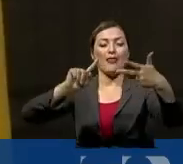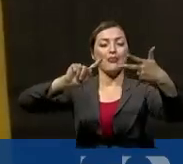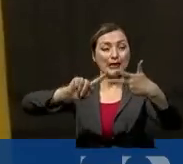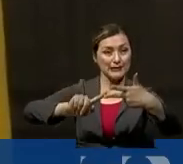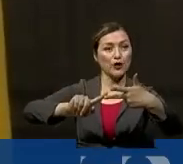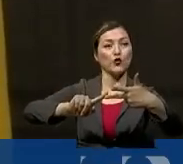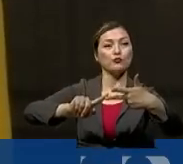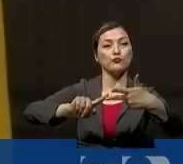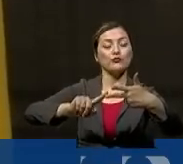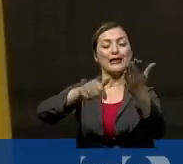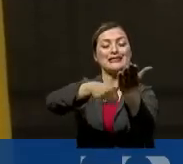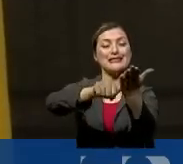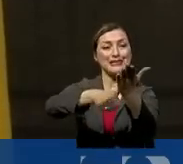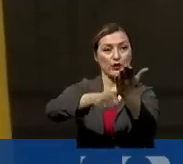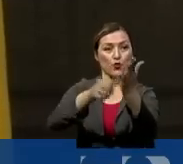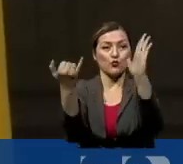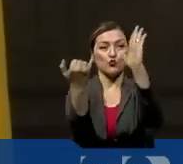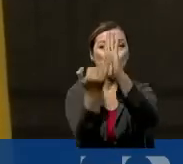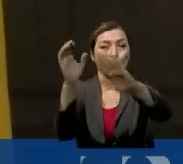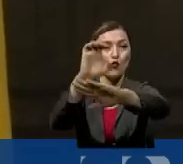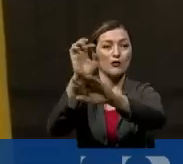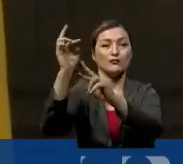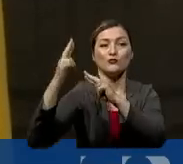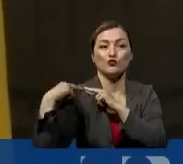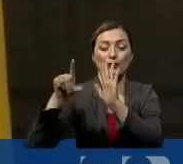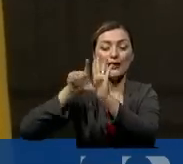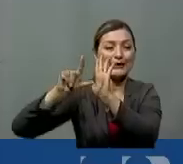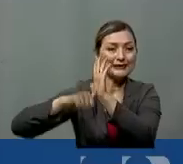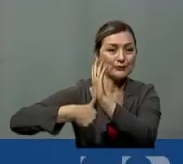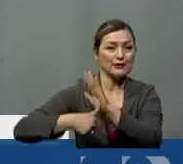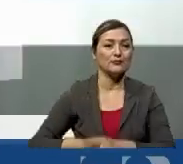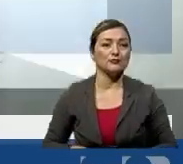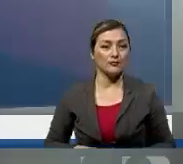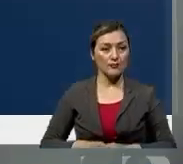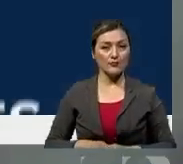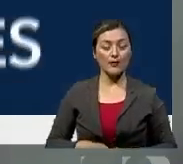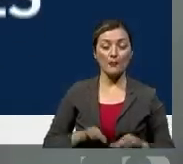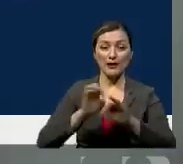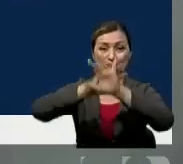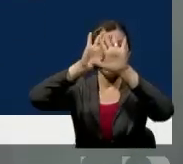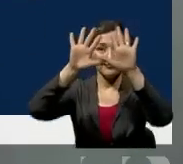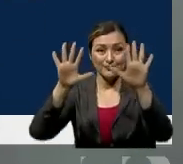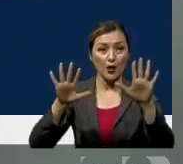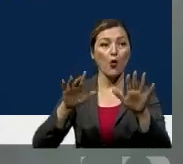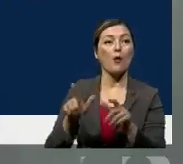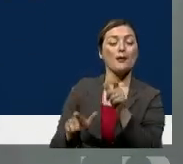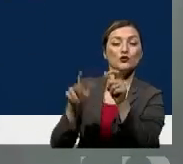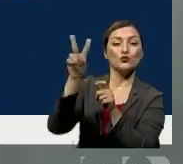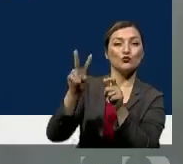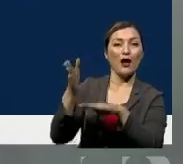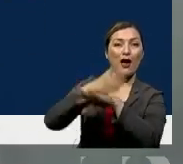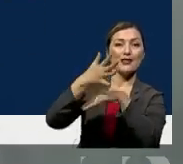la emisión de la cédula de identidad que está a cargo del registro civil. Lo que dejaron claro es que el país no regularizará a personas